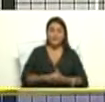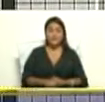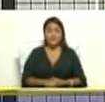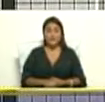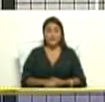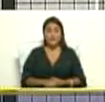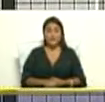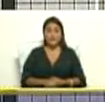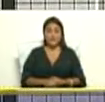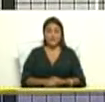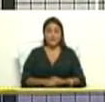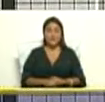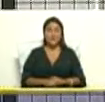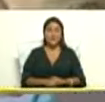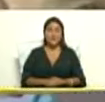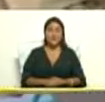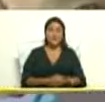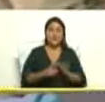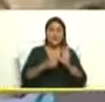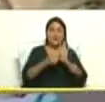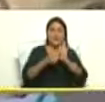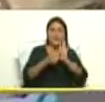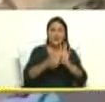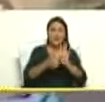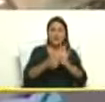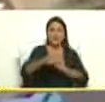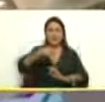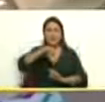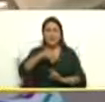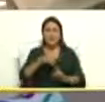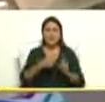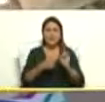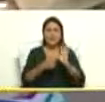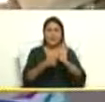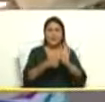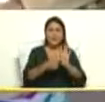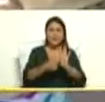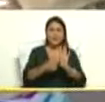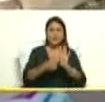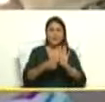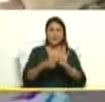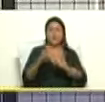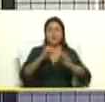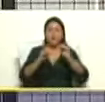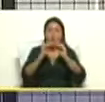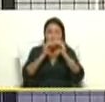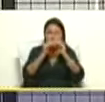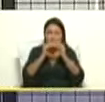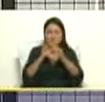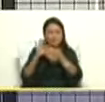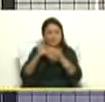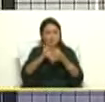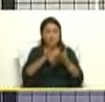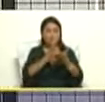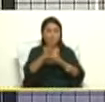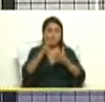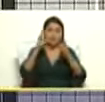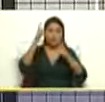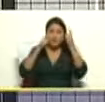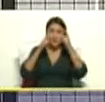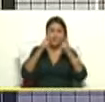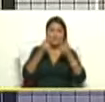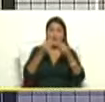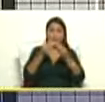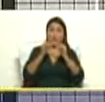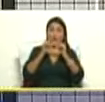se sumen a ninguna fracción a ningún grupo divisionista sean leales a él Así no estén de acuerdo con lo que él